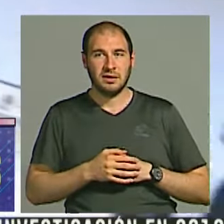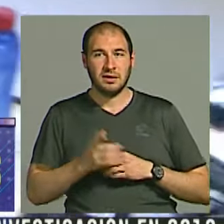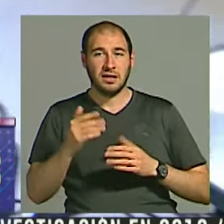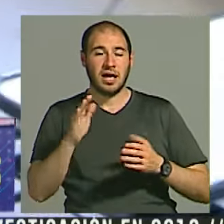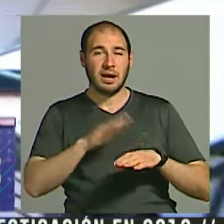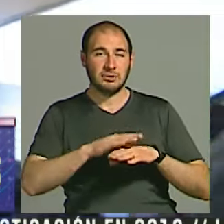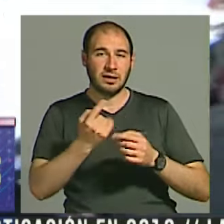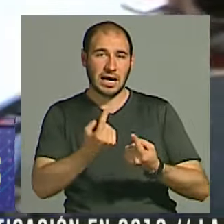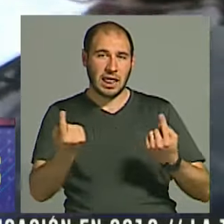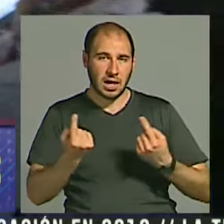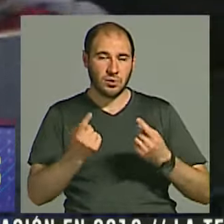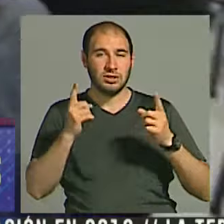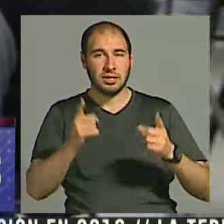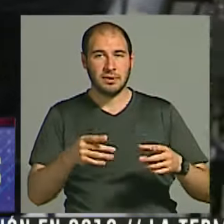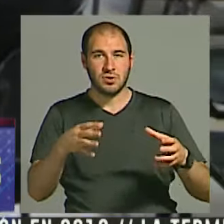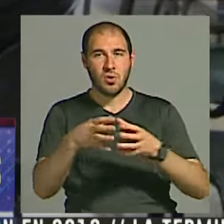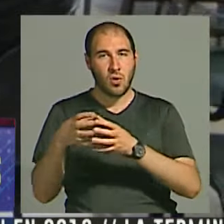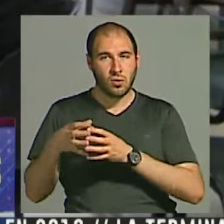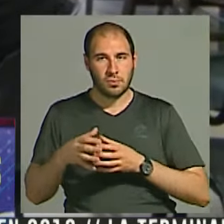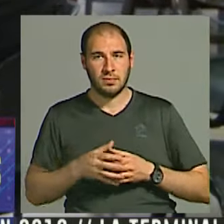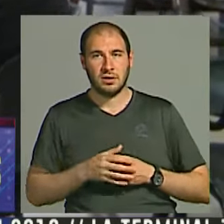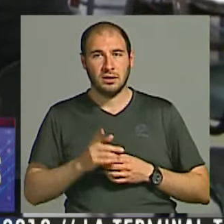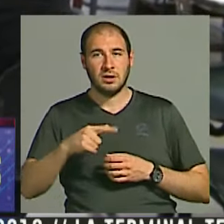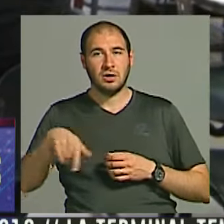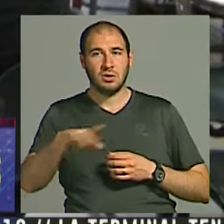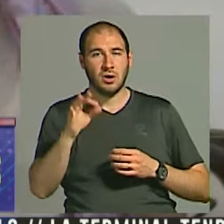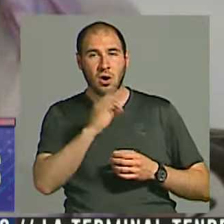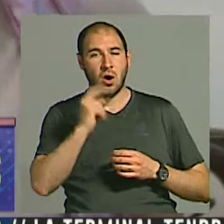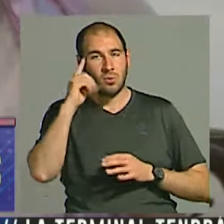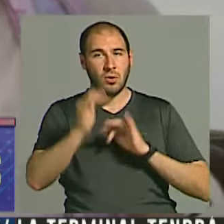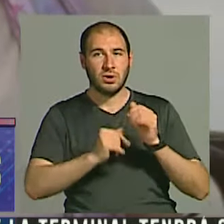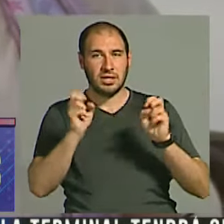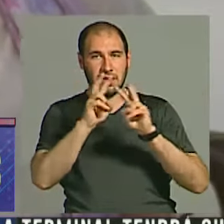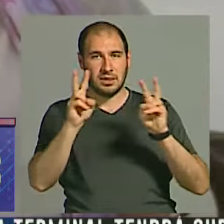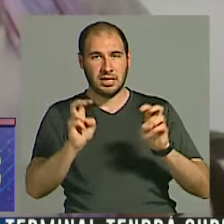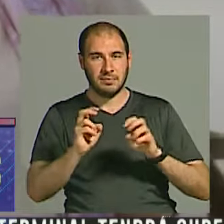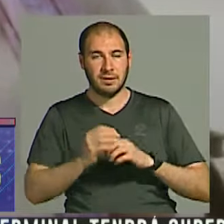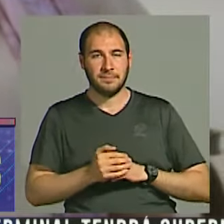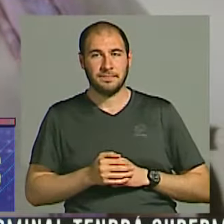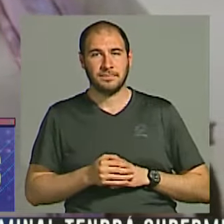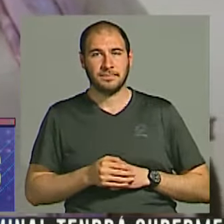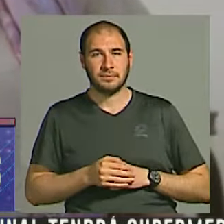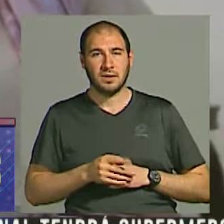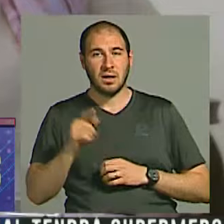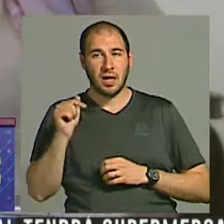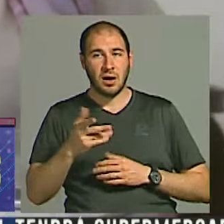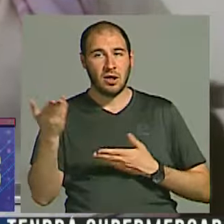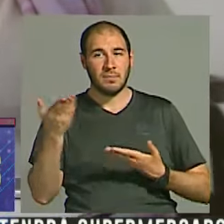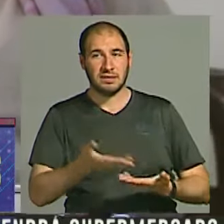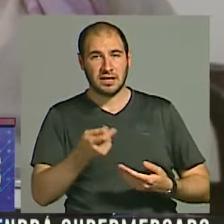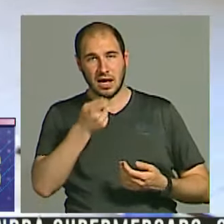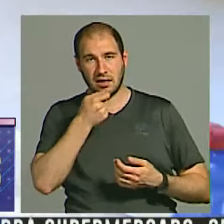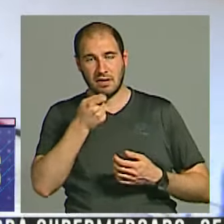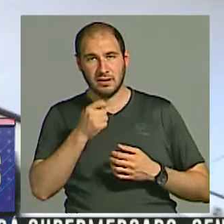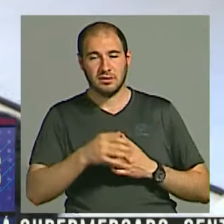disciplinas y o también organizaciones brindaron su opinión sobre esta temática. Para eso vamos a presentar la entrevista